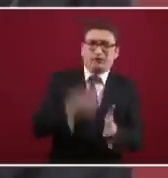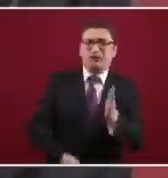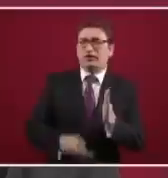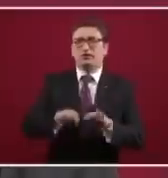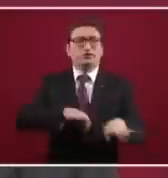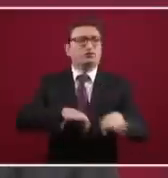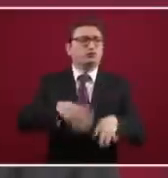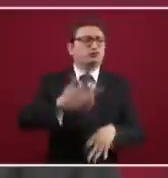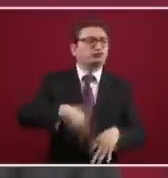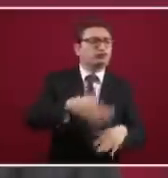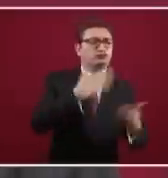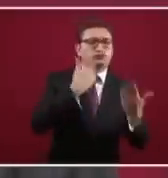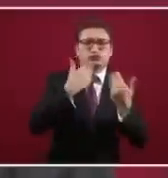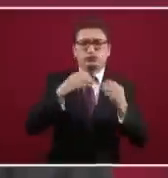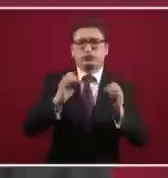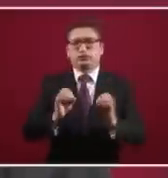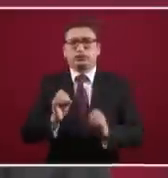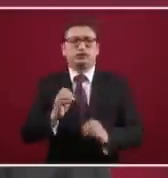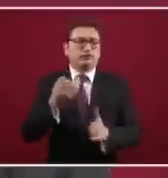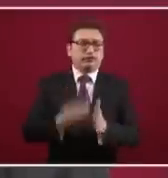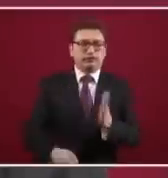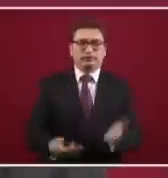trabajo,